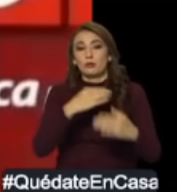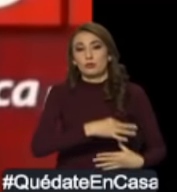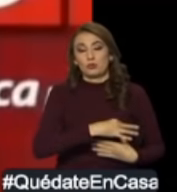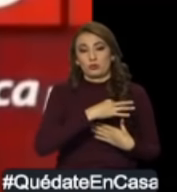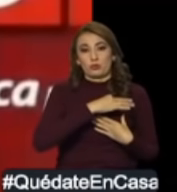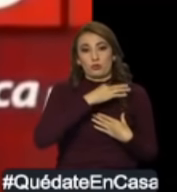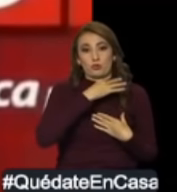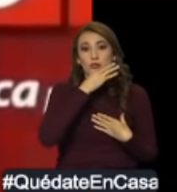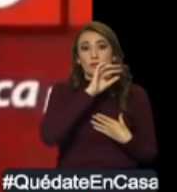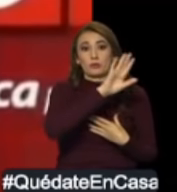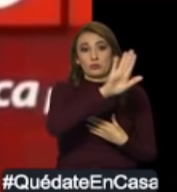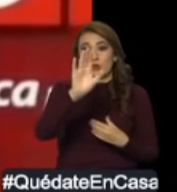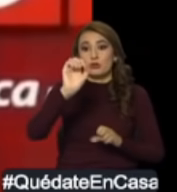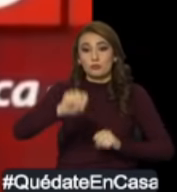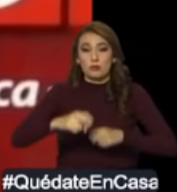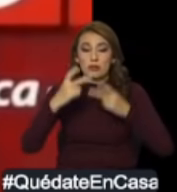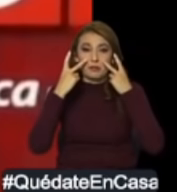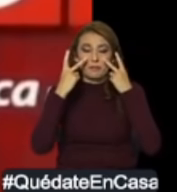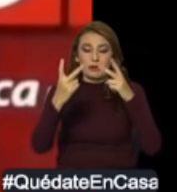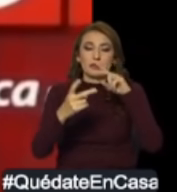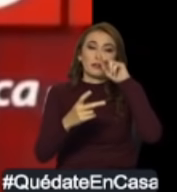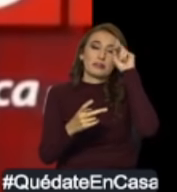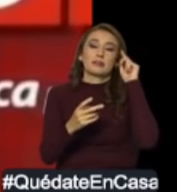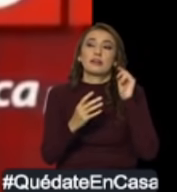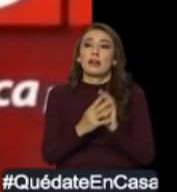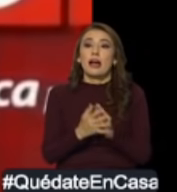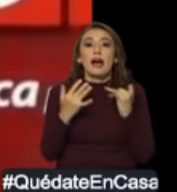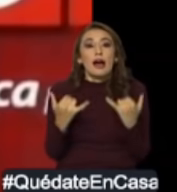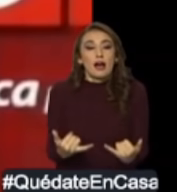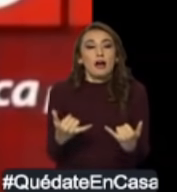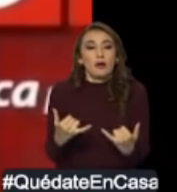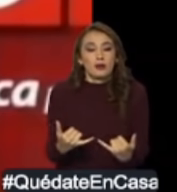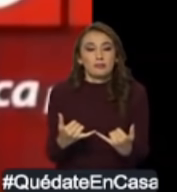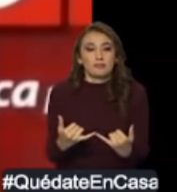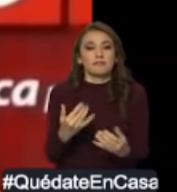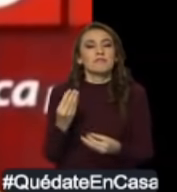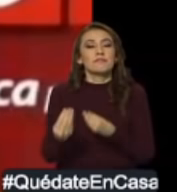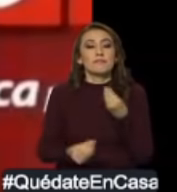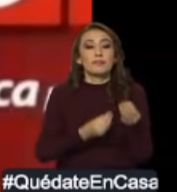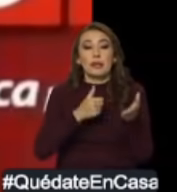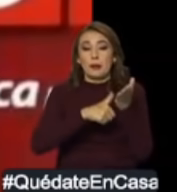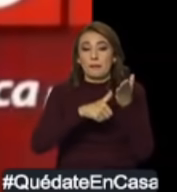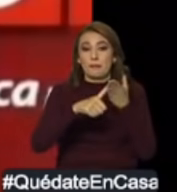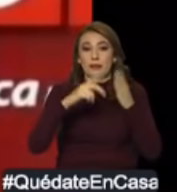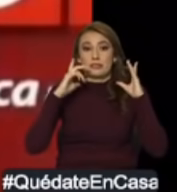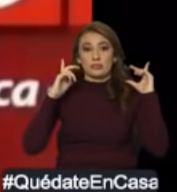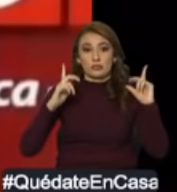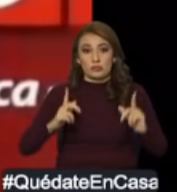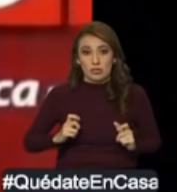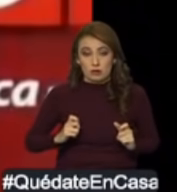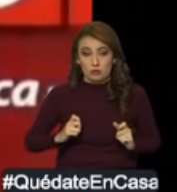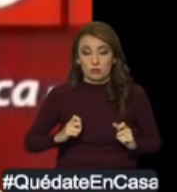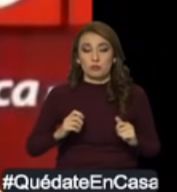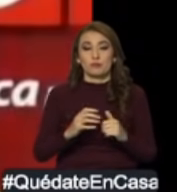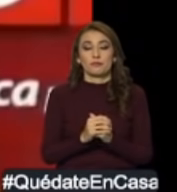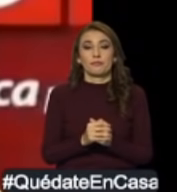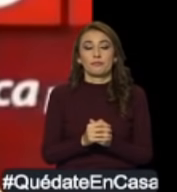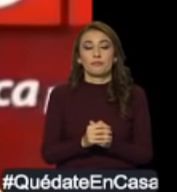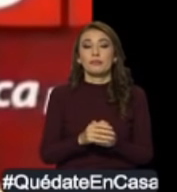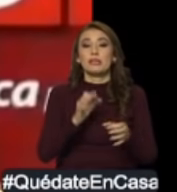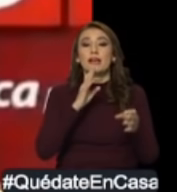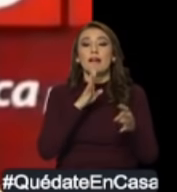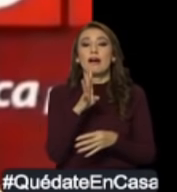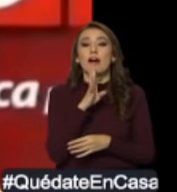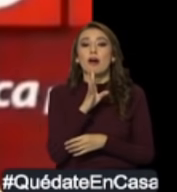ópticas en el país. ¿Qué es lo que tenemos a continuación? En primer lugar, al ministro de Salud, al doctor Juan Carlos Ceballos, que va